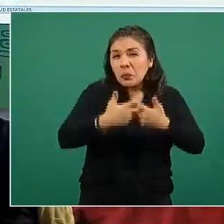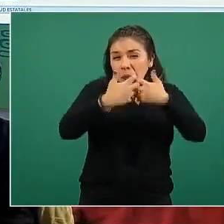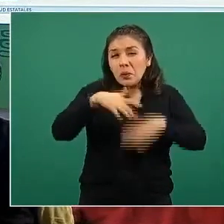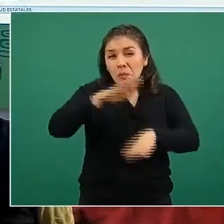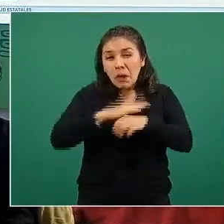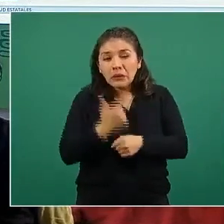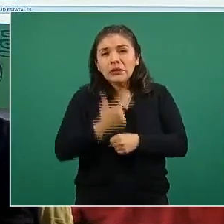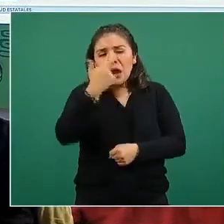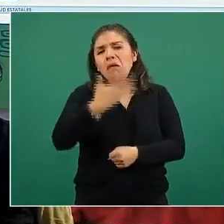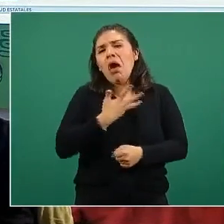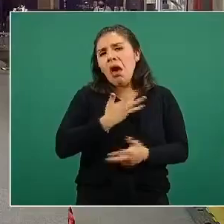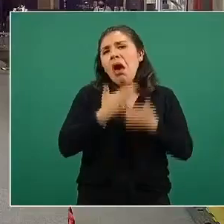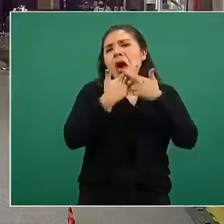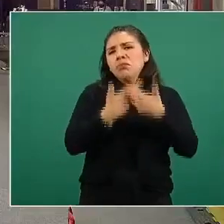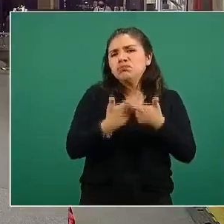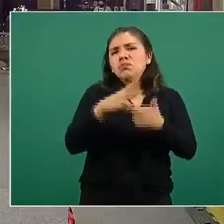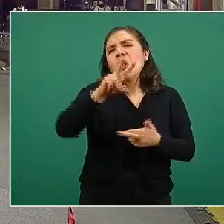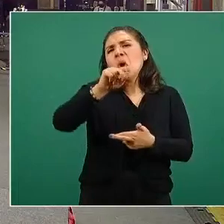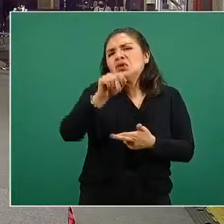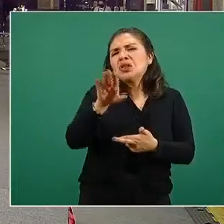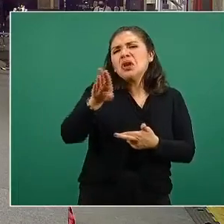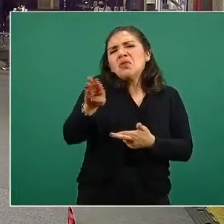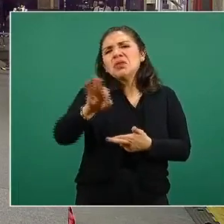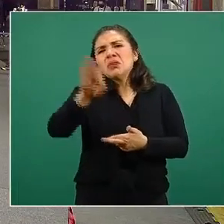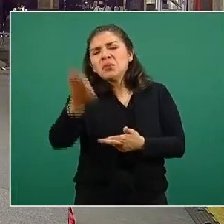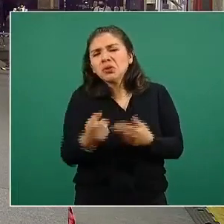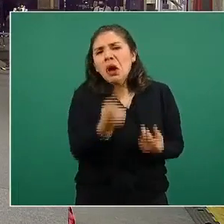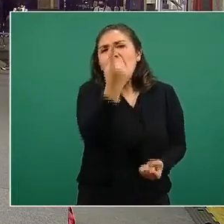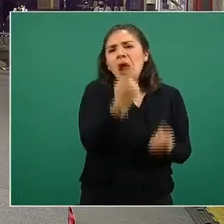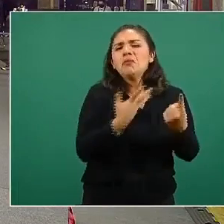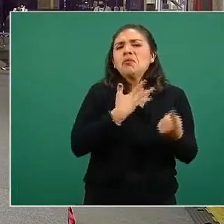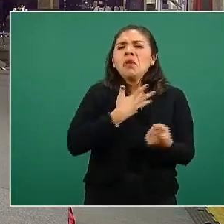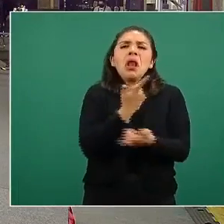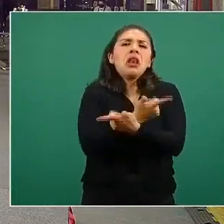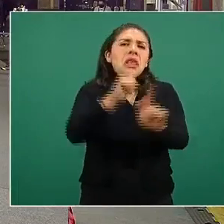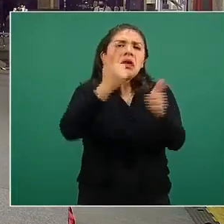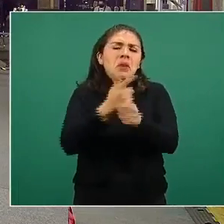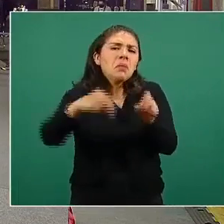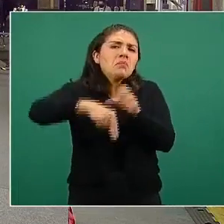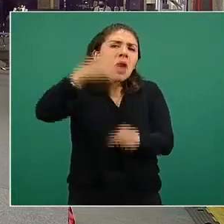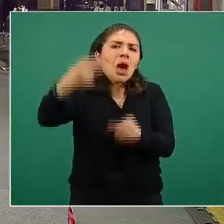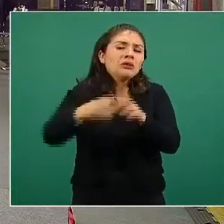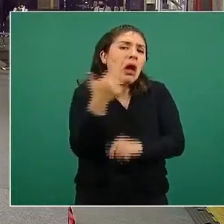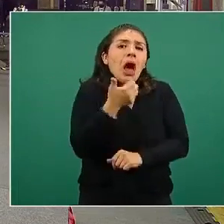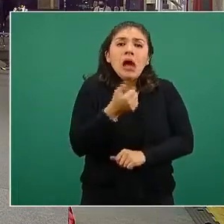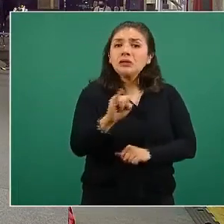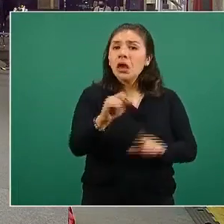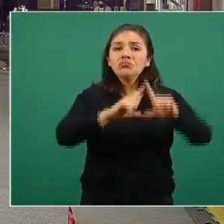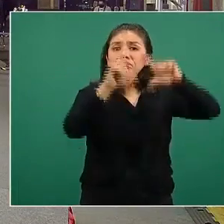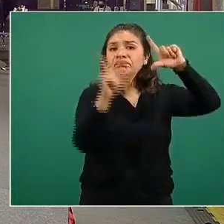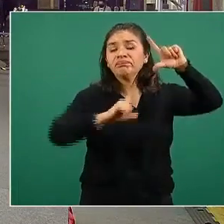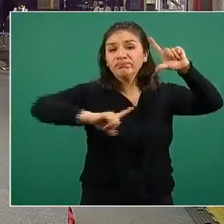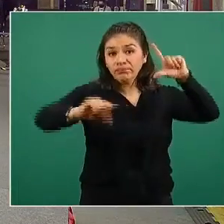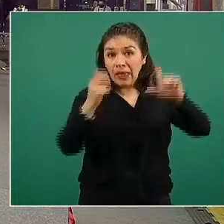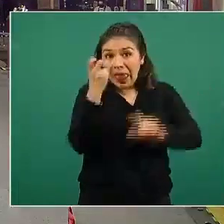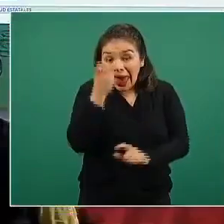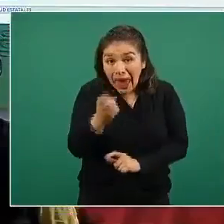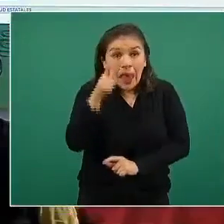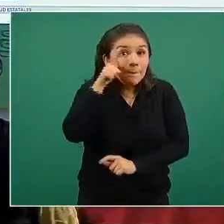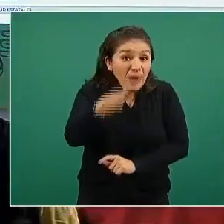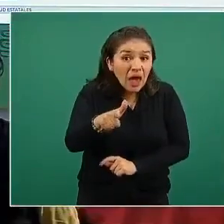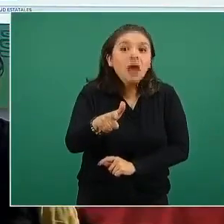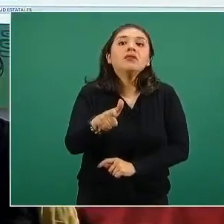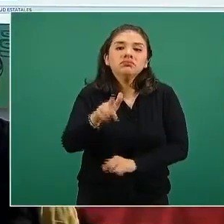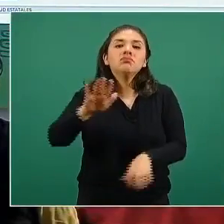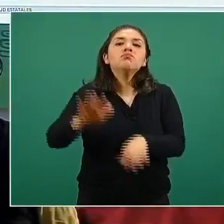más del 80 o 90% de sus camas disponibles en todo el territorio nacional, y de ahí